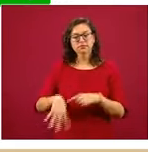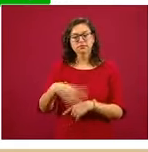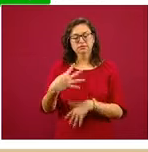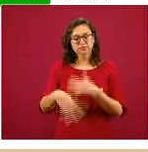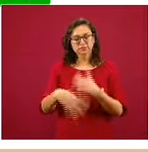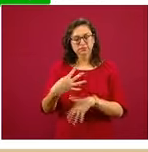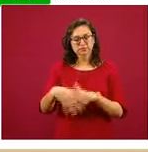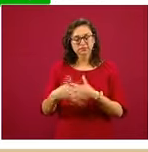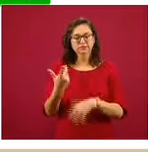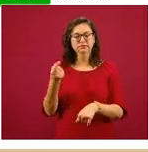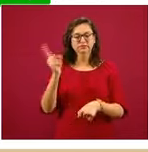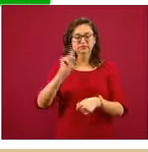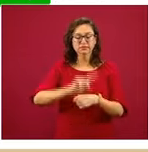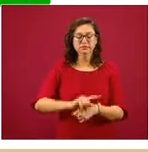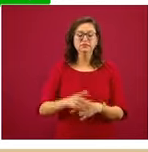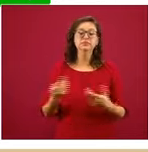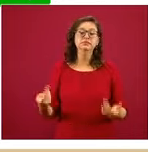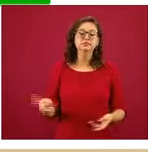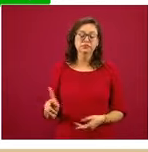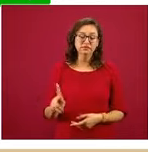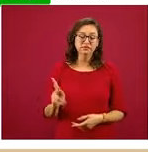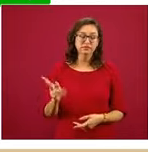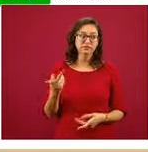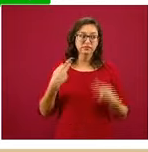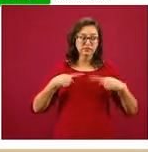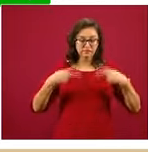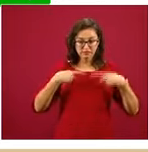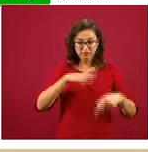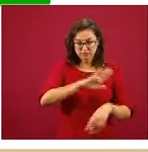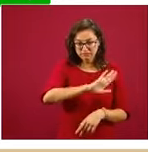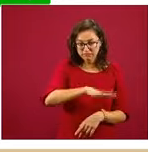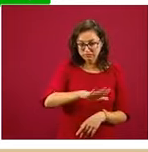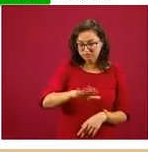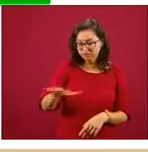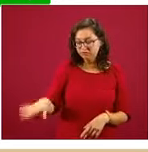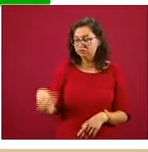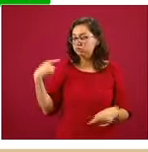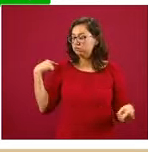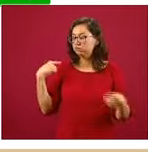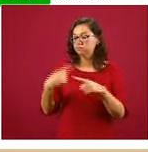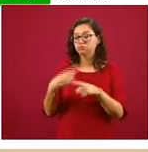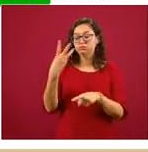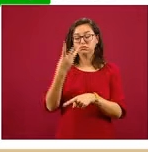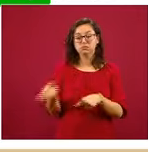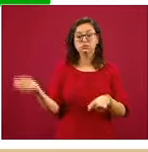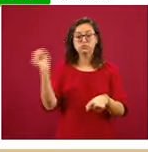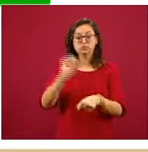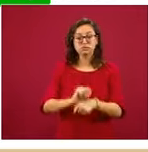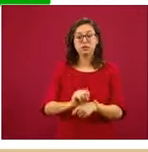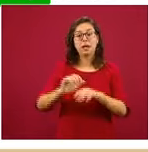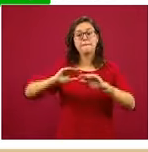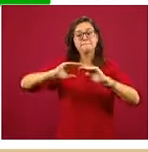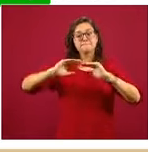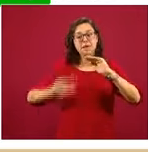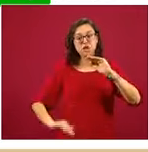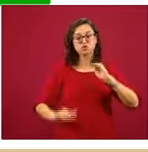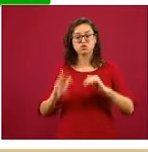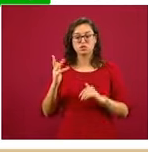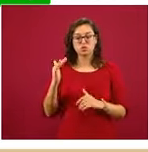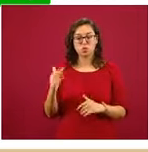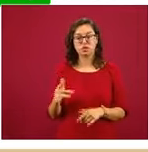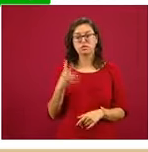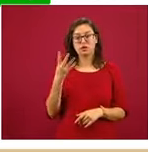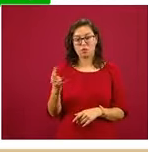La buena noticia es que las defunciones sí tienen un descenso de 3 semanas continuas, siendo de menos 54% las 2